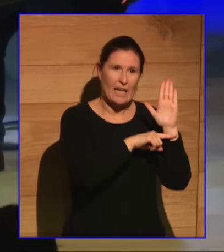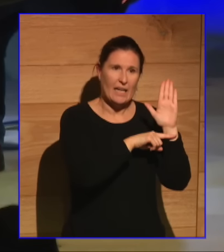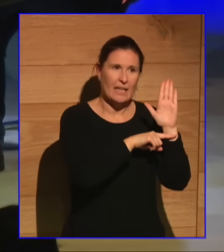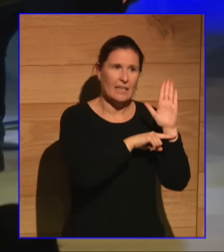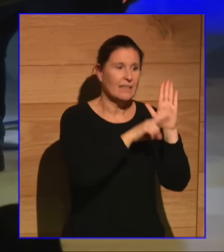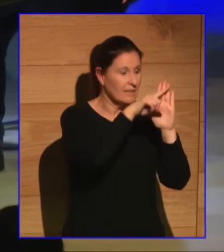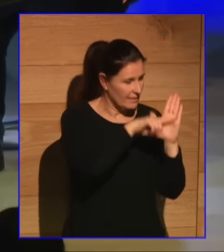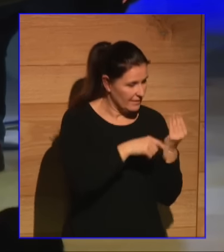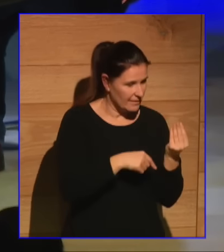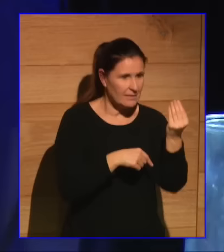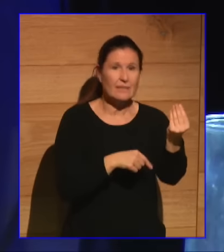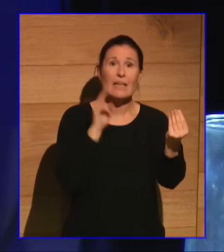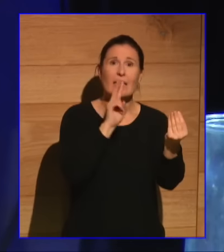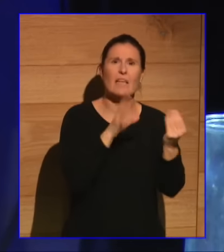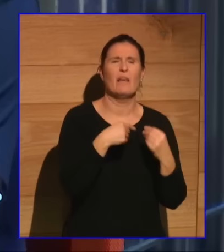en la película?